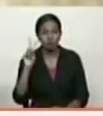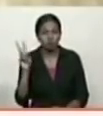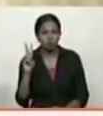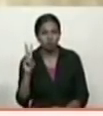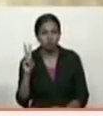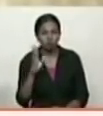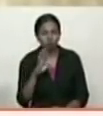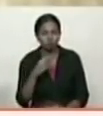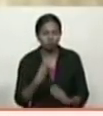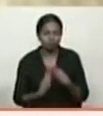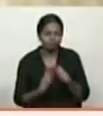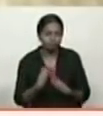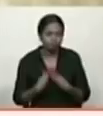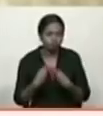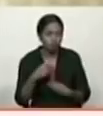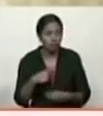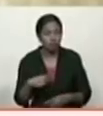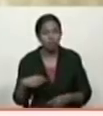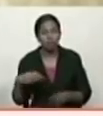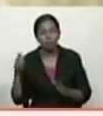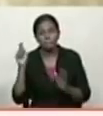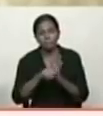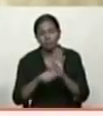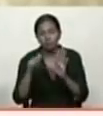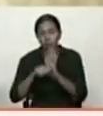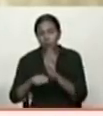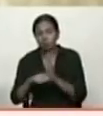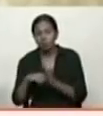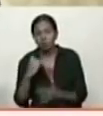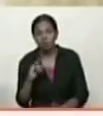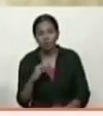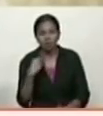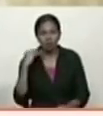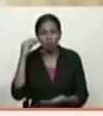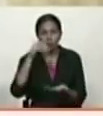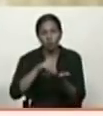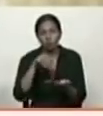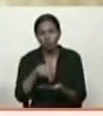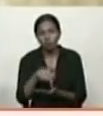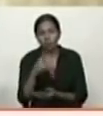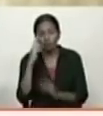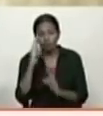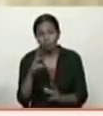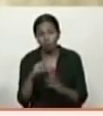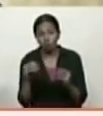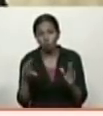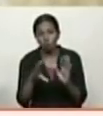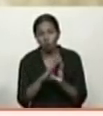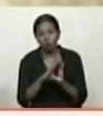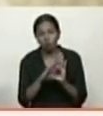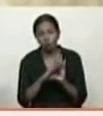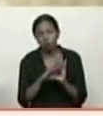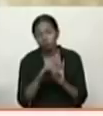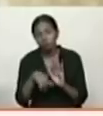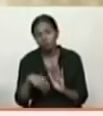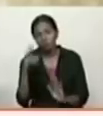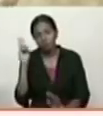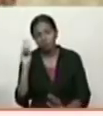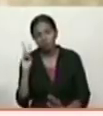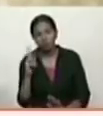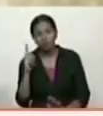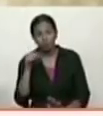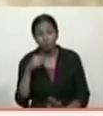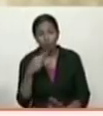bloqueo, a causa de las mal llamadas sanciones que se han impuesto, para que se respete la Constitución venezolana y para que los